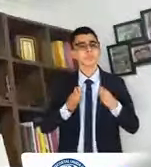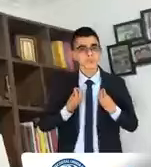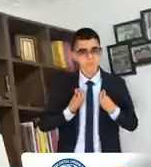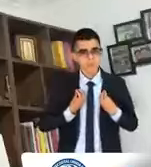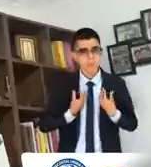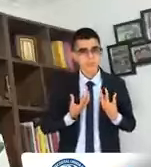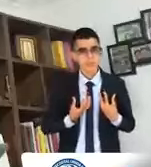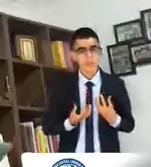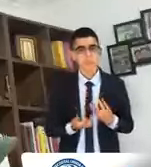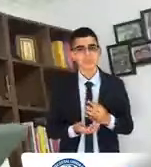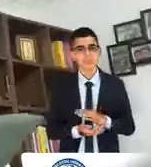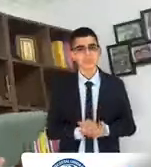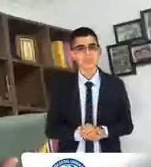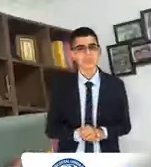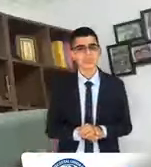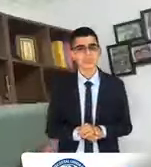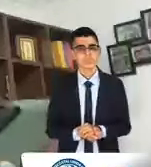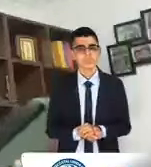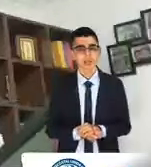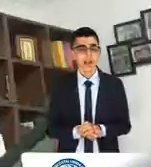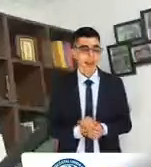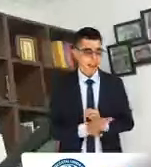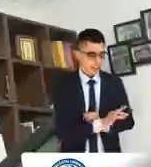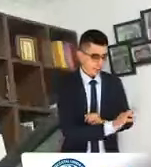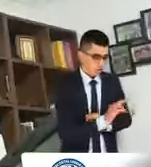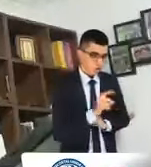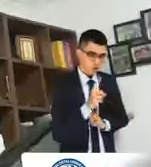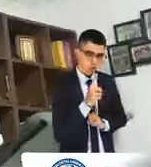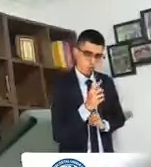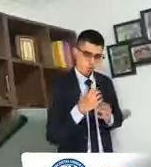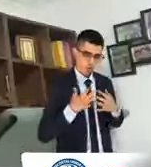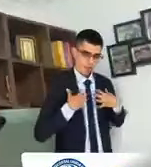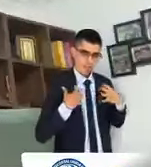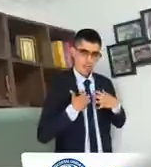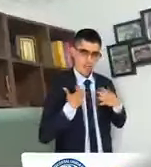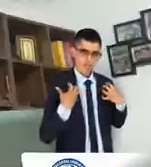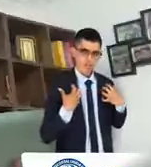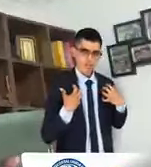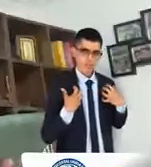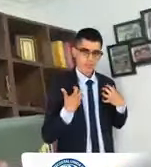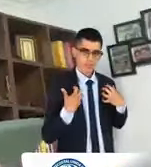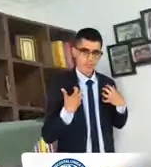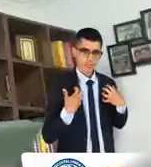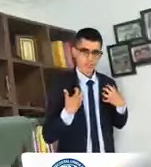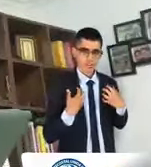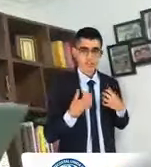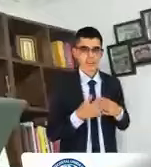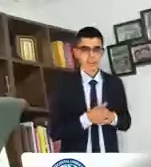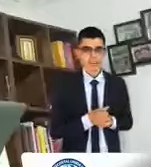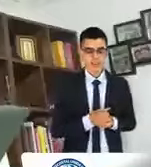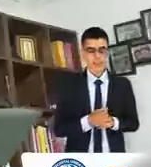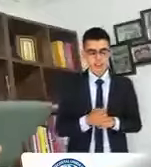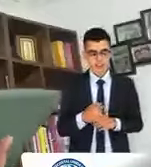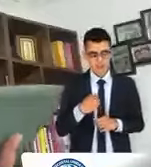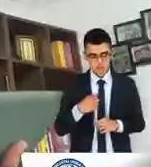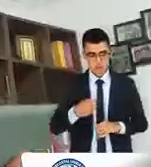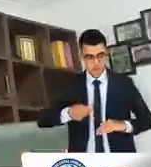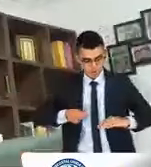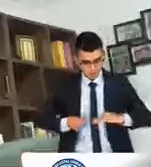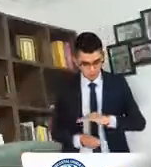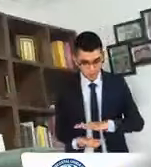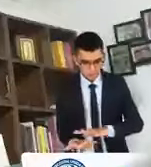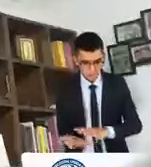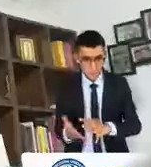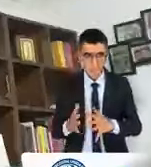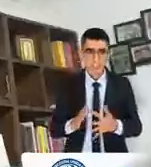Y entonces cogió uno de esos animales que estaba en el arca y dijo: le voy a hacer un sacrificio. No los mate, que son poquitos,